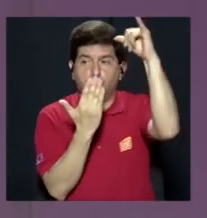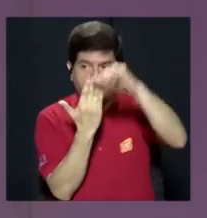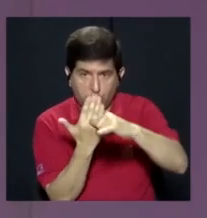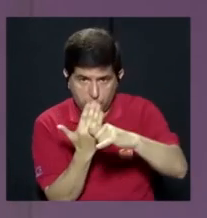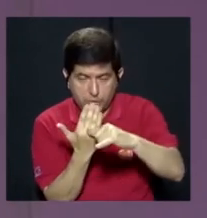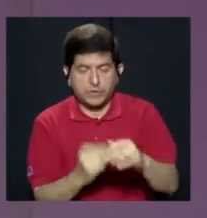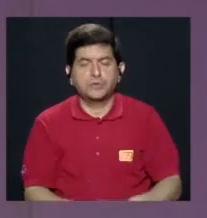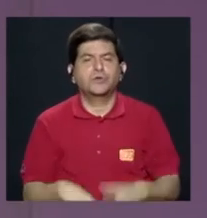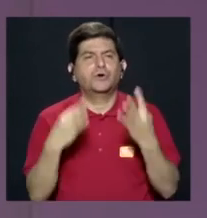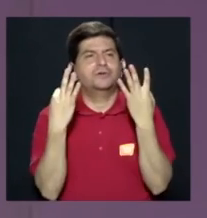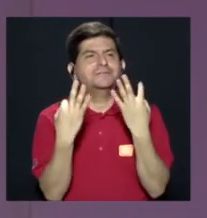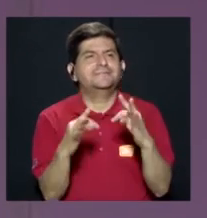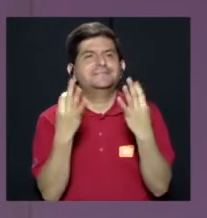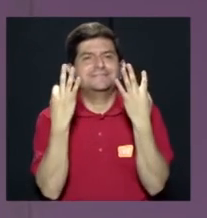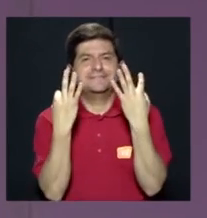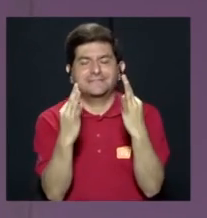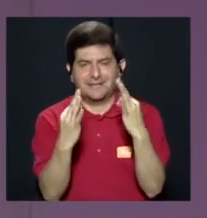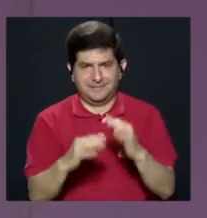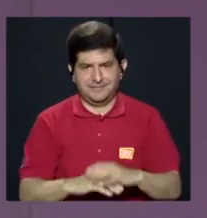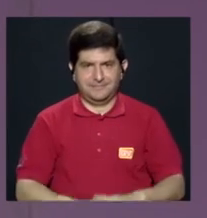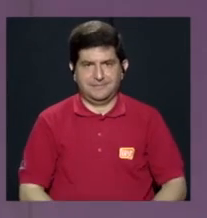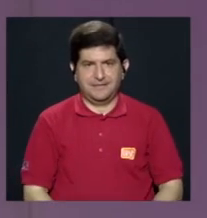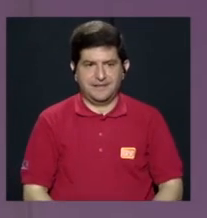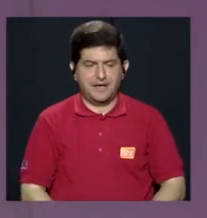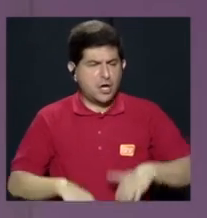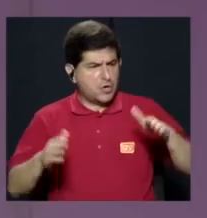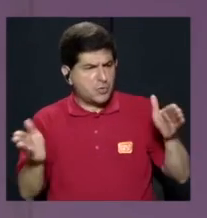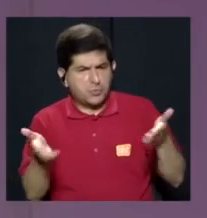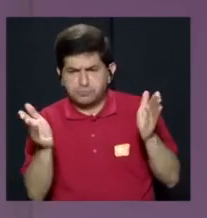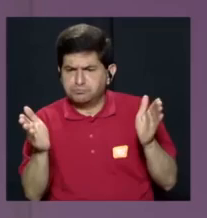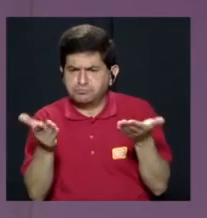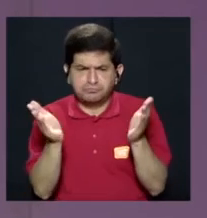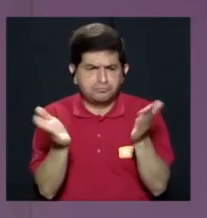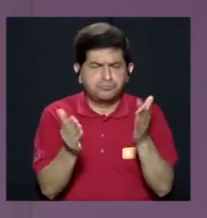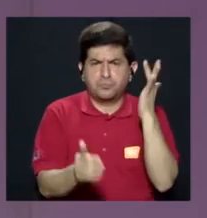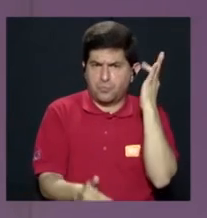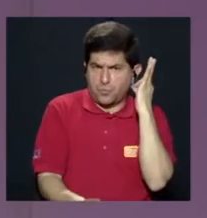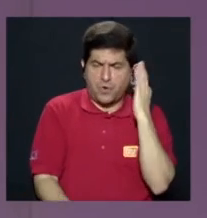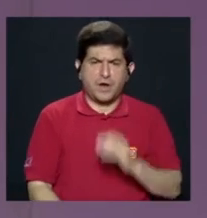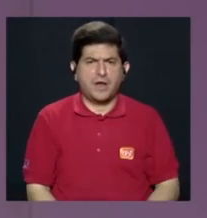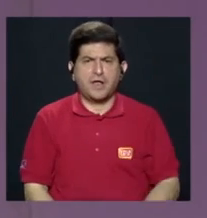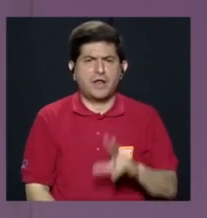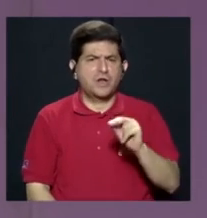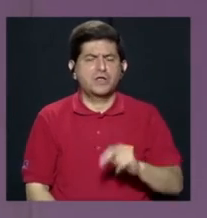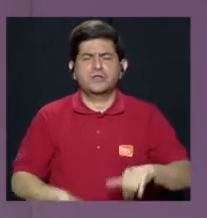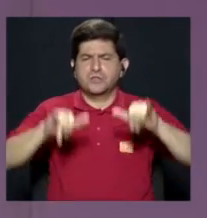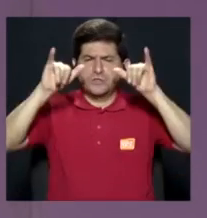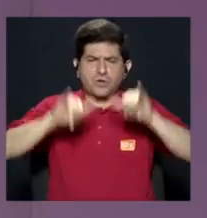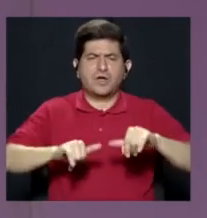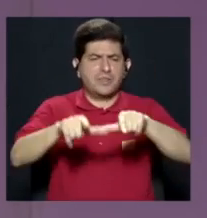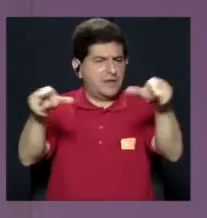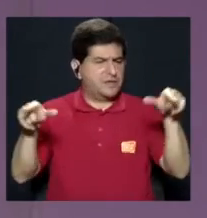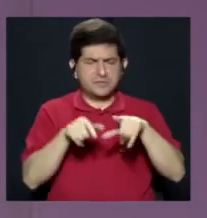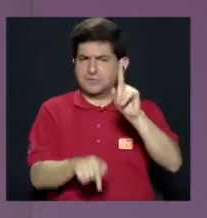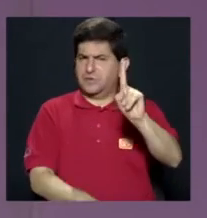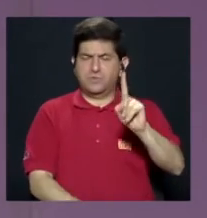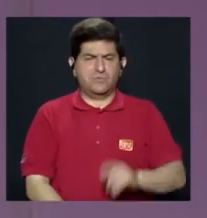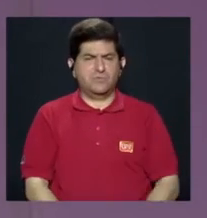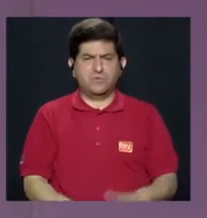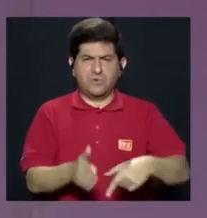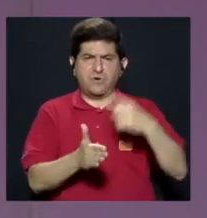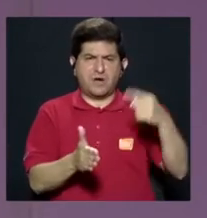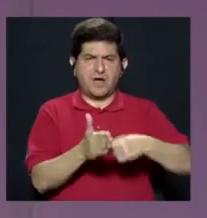con el poder pues incentivar a las mujeres a que no se encierren en un solo lugar, ¿verdad? Que a veces les